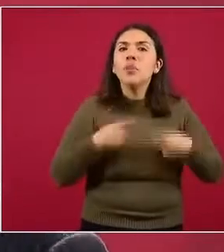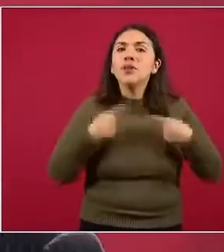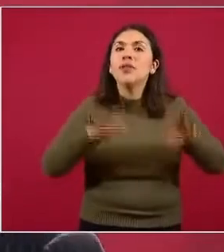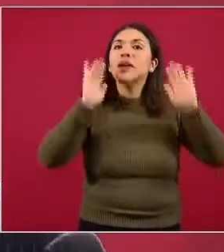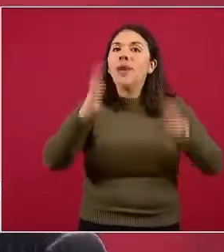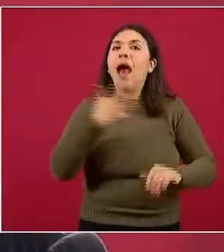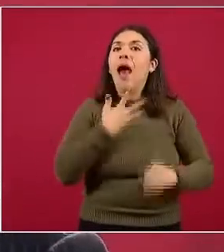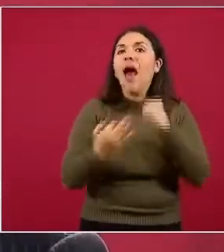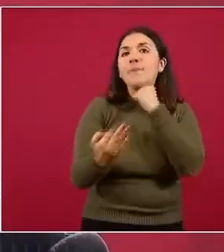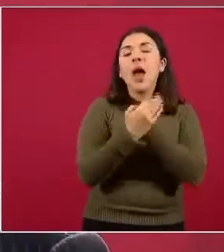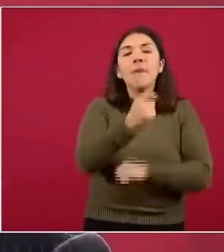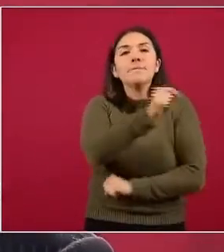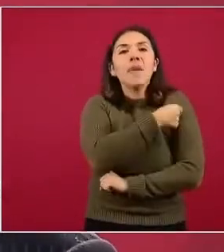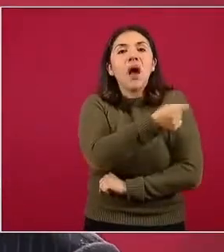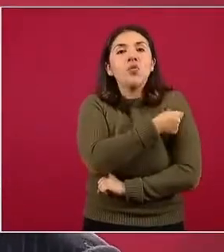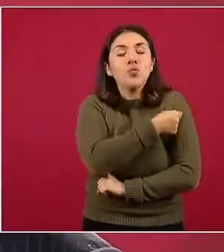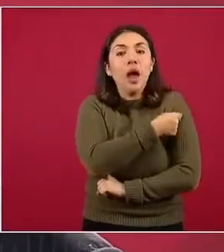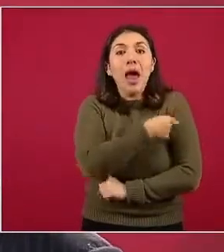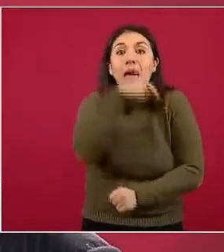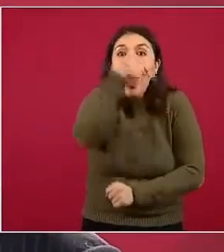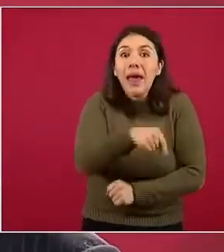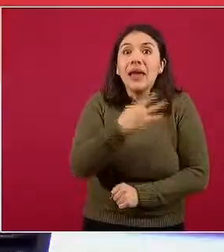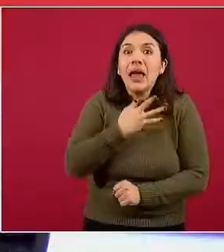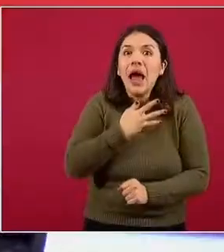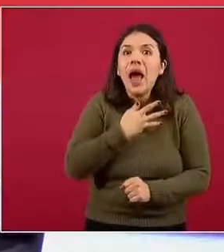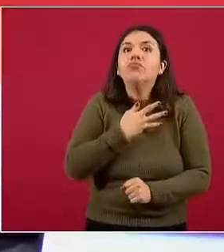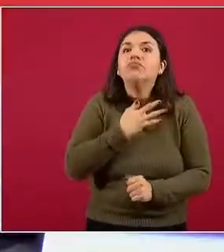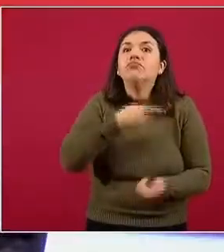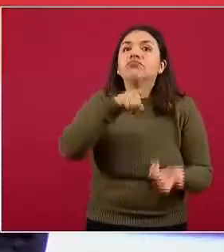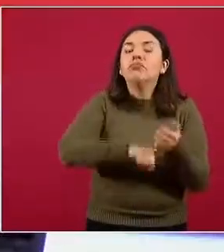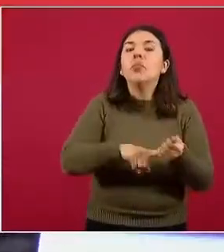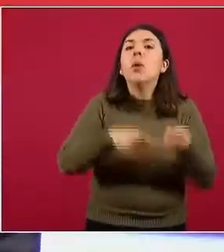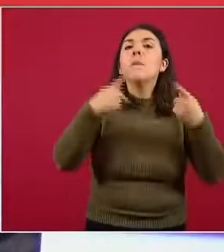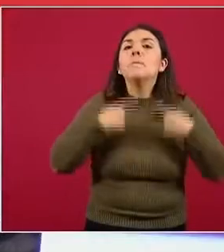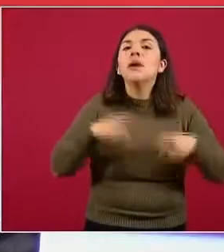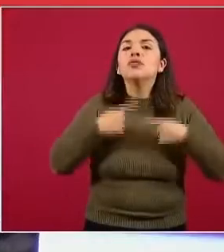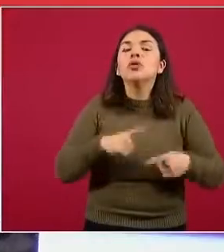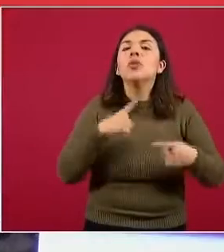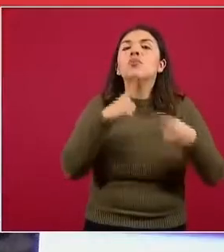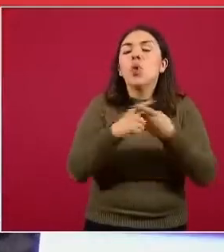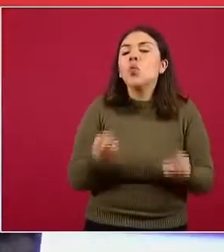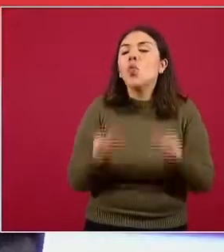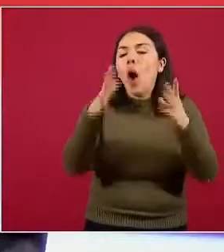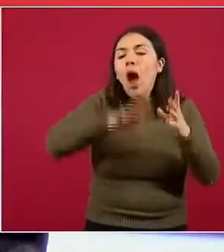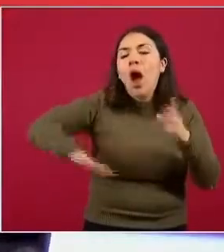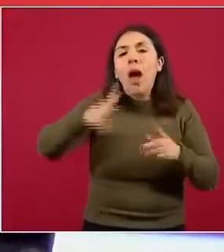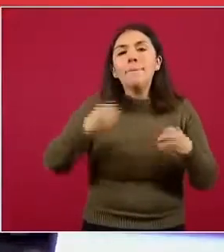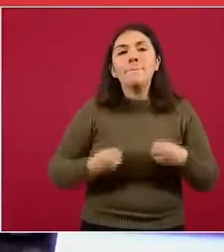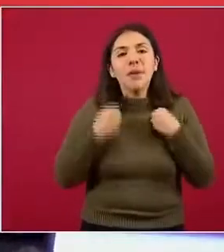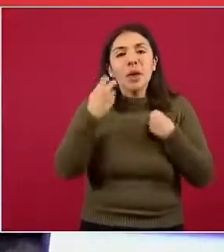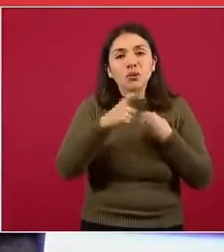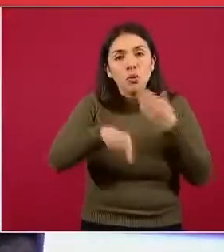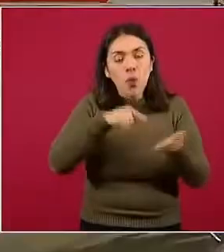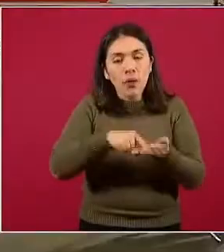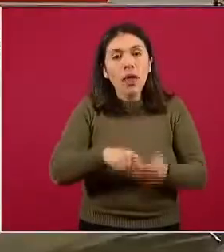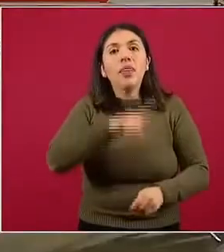son inmunes y representan un porcentaje de los habitantes de esa población. Y luego voy a aumentar el porcentaje